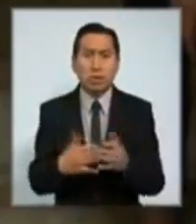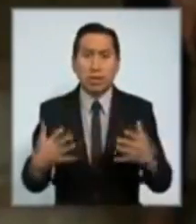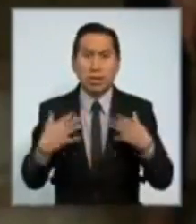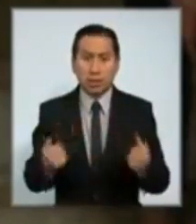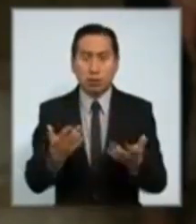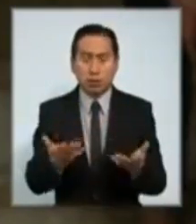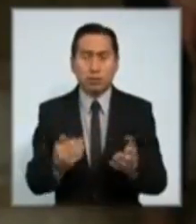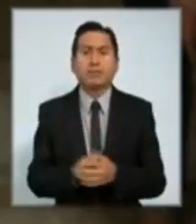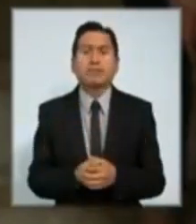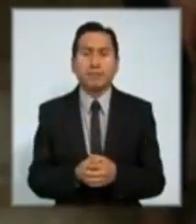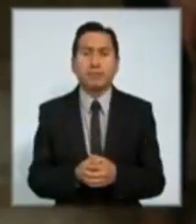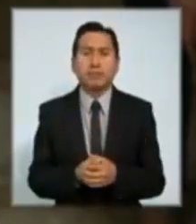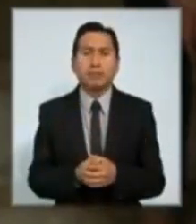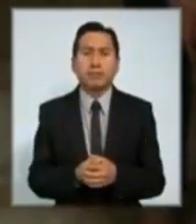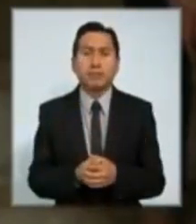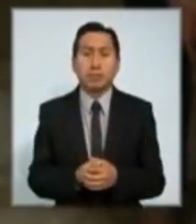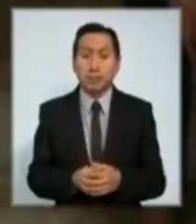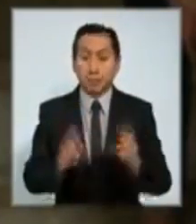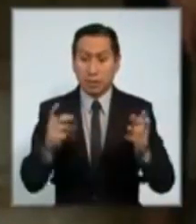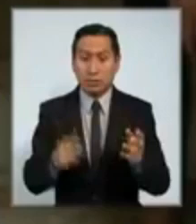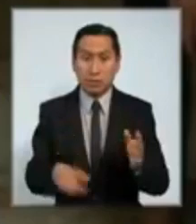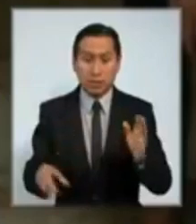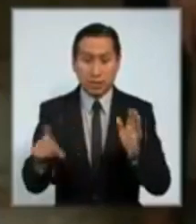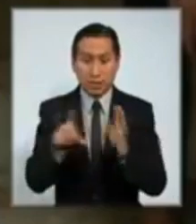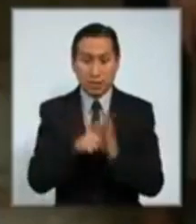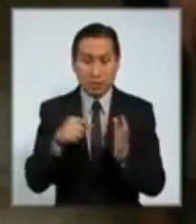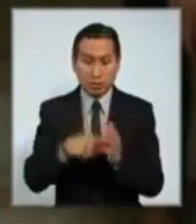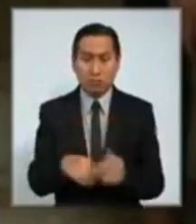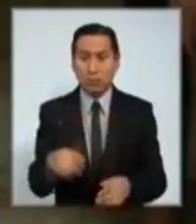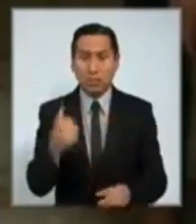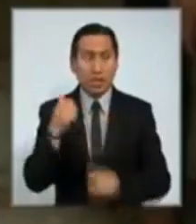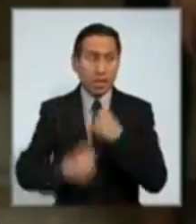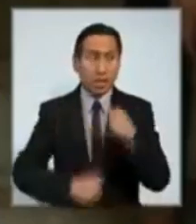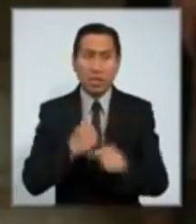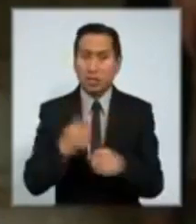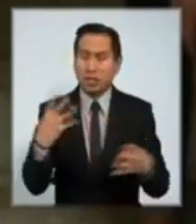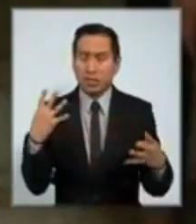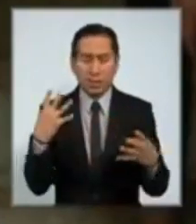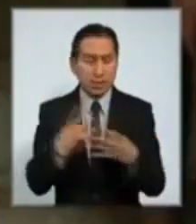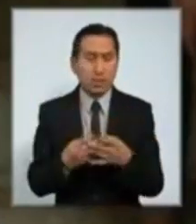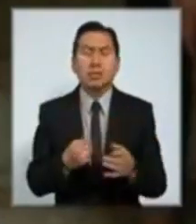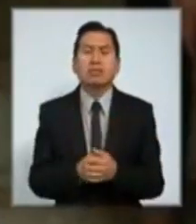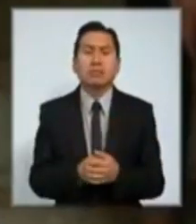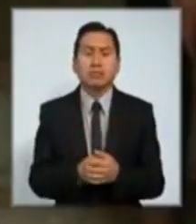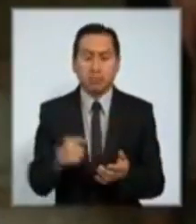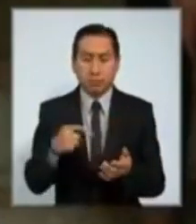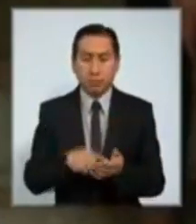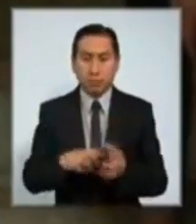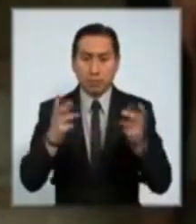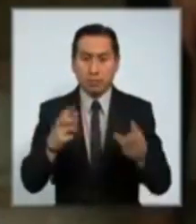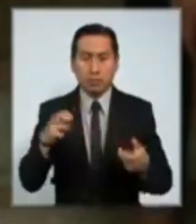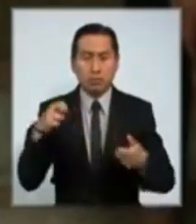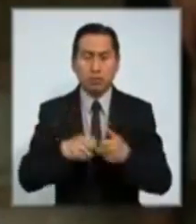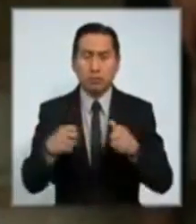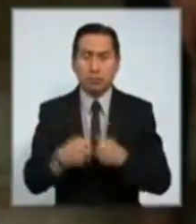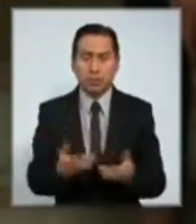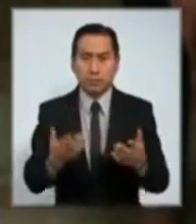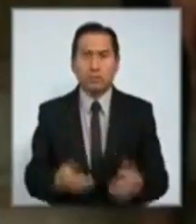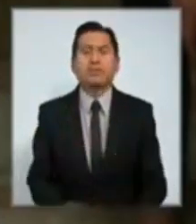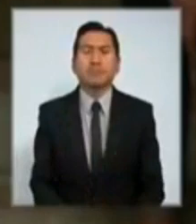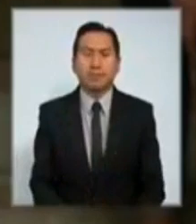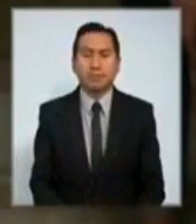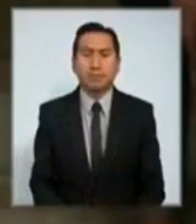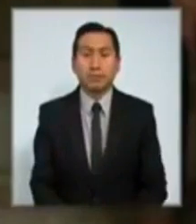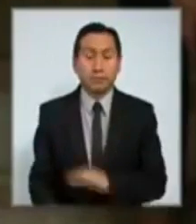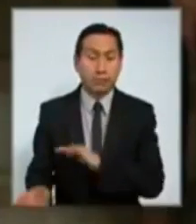pública. El Código Penal establece hasta 10 años de cárcel para este tipo de delitos. Por